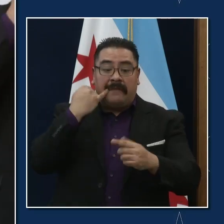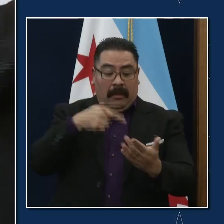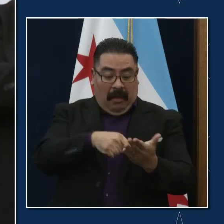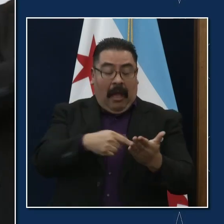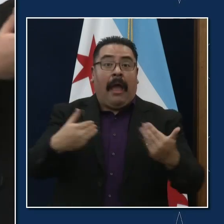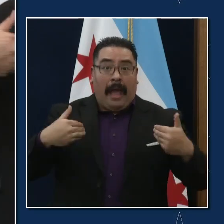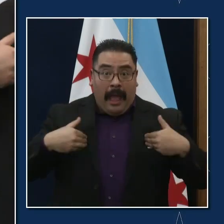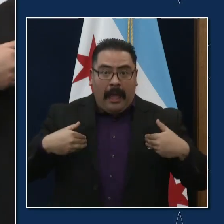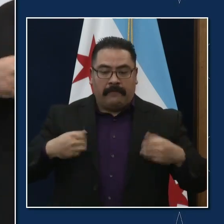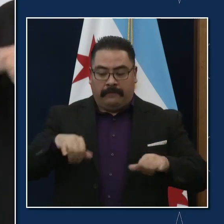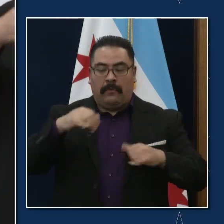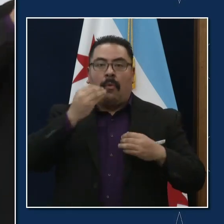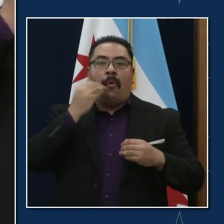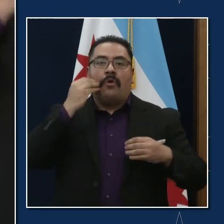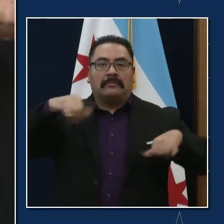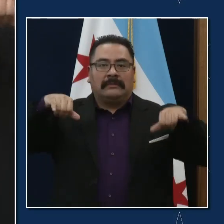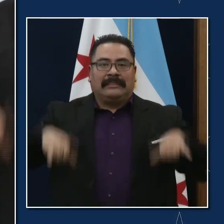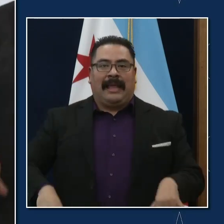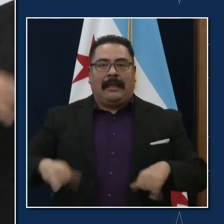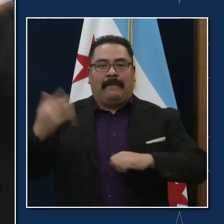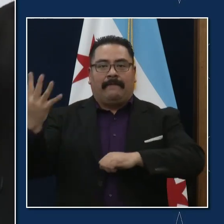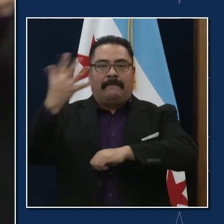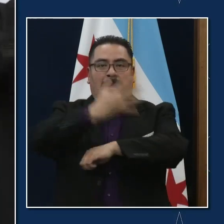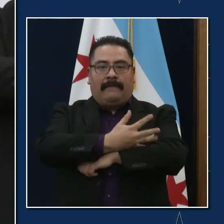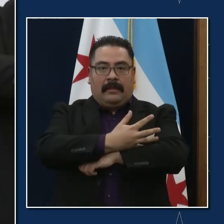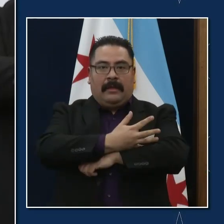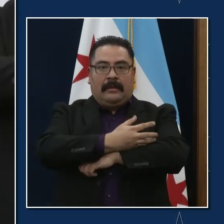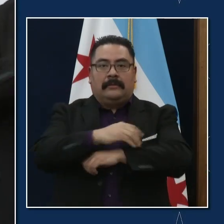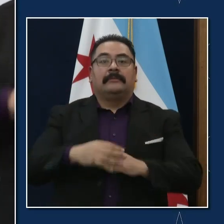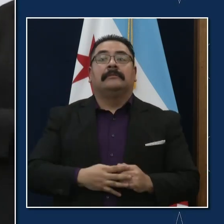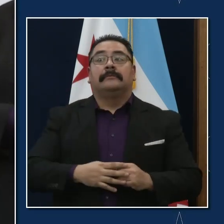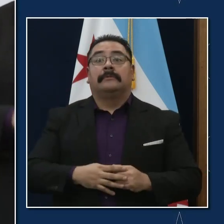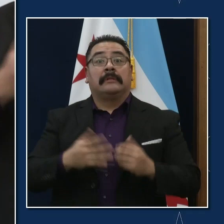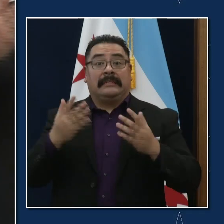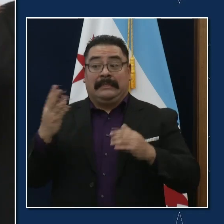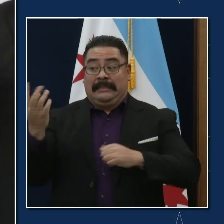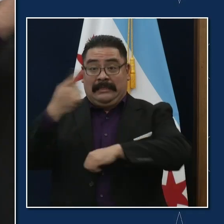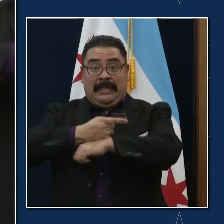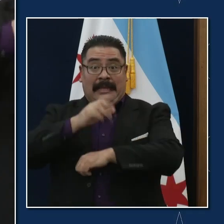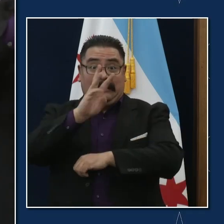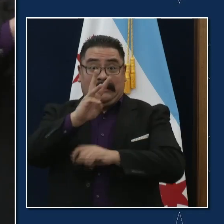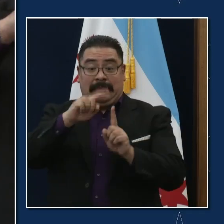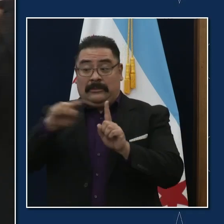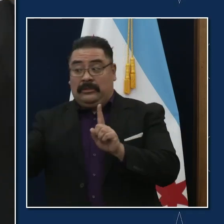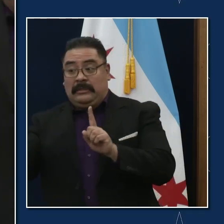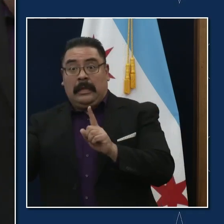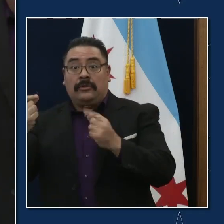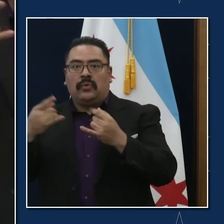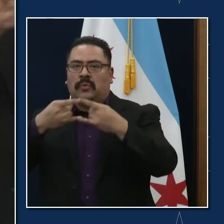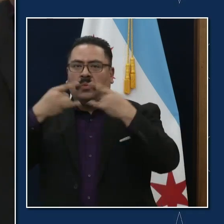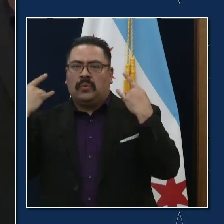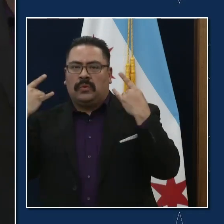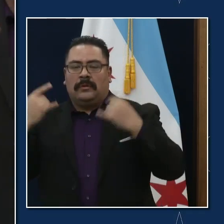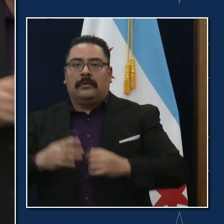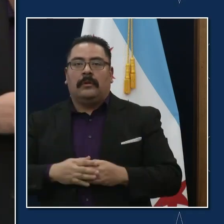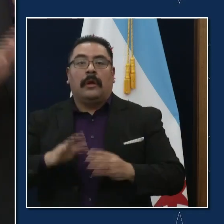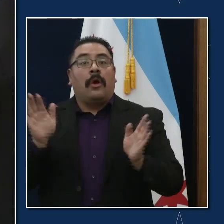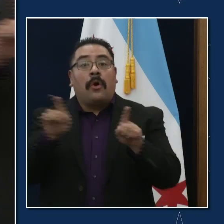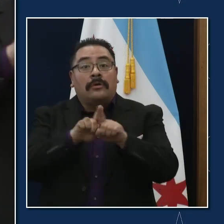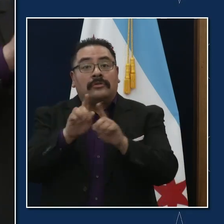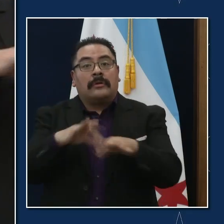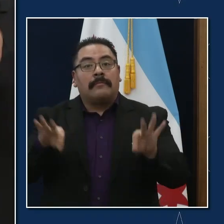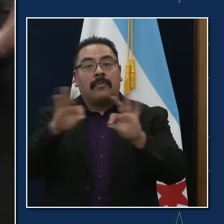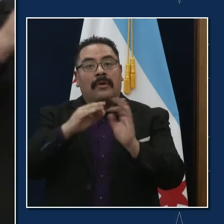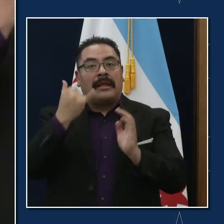está asintomático usando una mascarilla para completar sus 10 días de aislamiento. Y llame a su